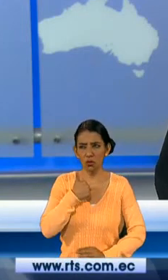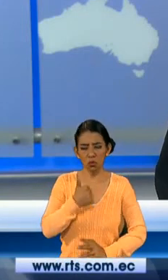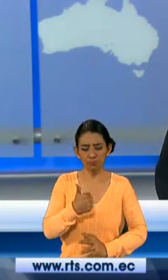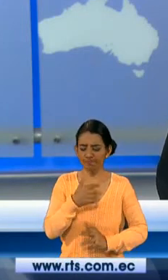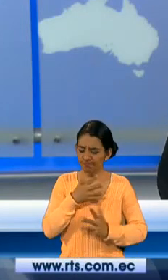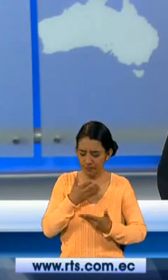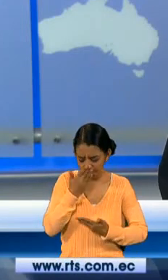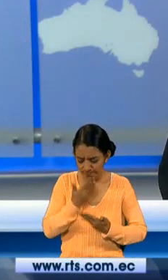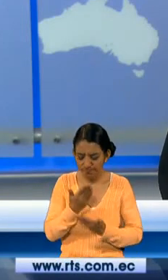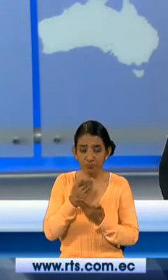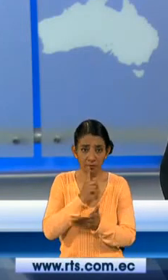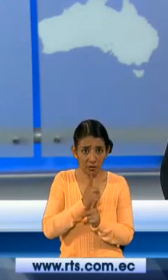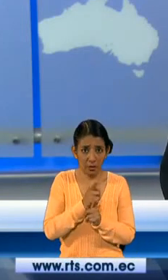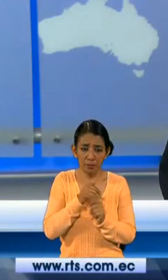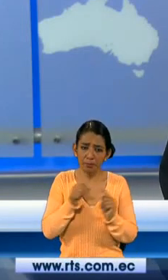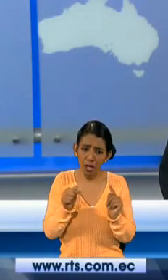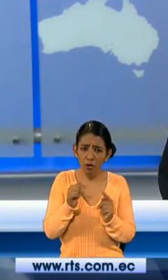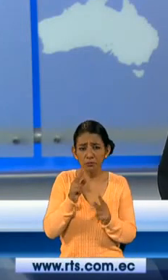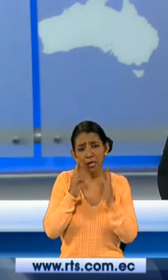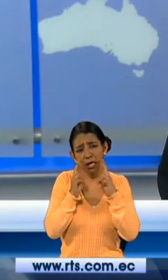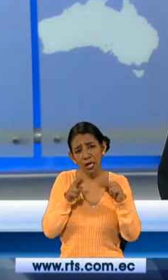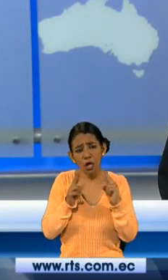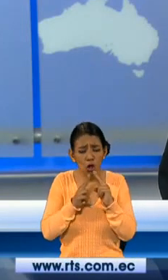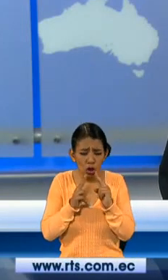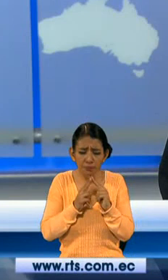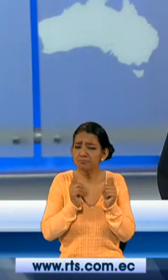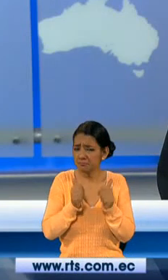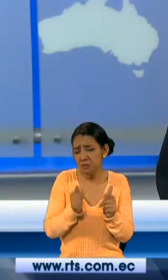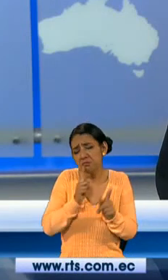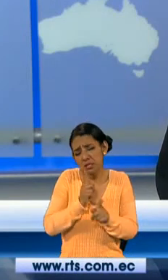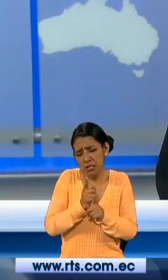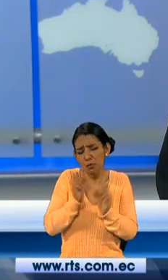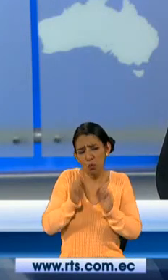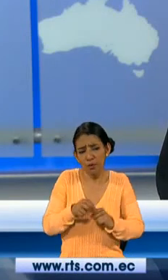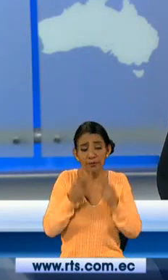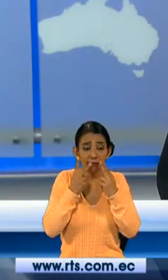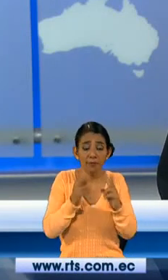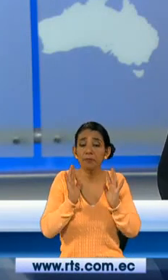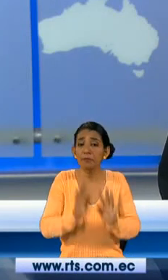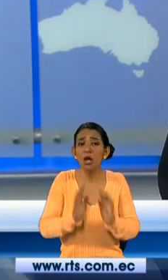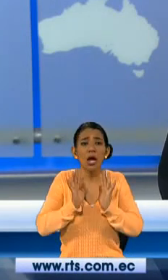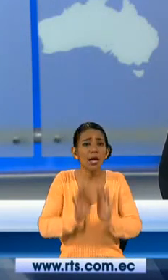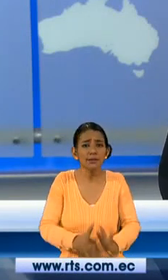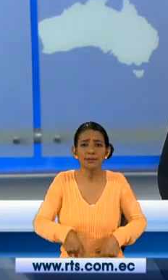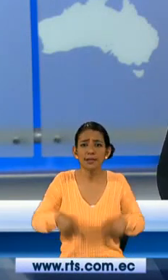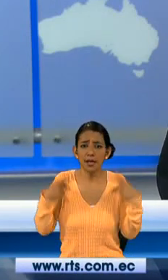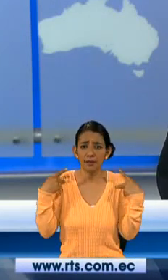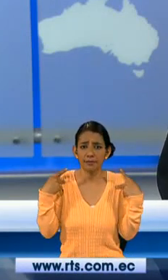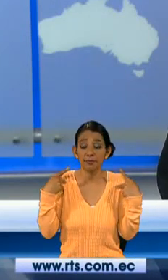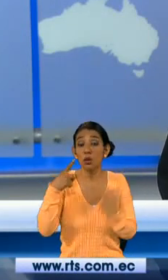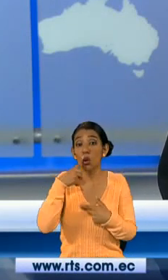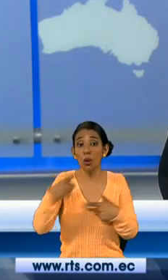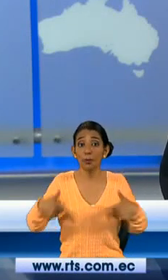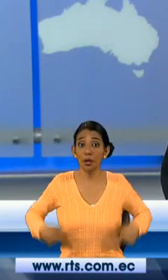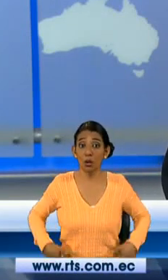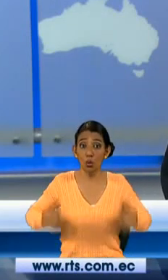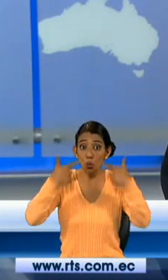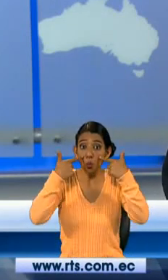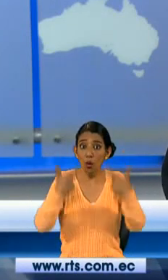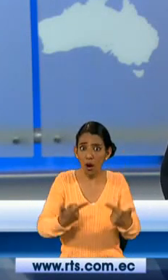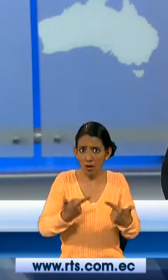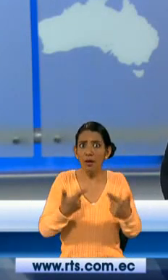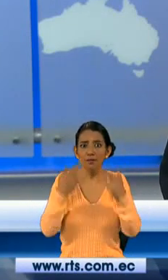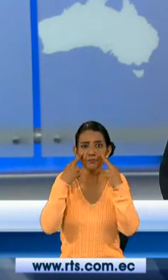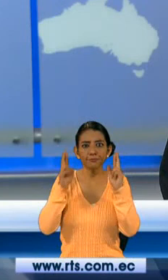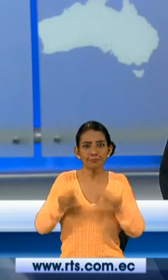quieren reconocer un acto, eso también la sociedad tiene que mirar, pero debe ser parte de nuestra vida. Un guardia de seguridad obtuvo un importante